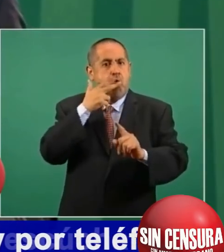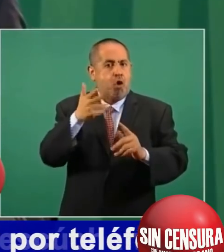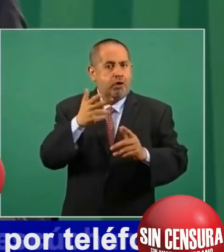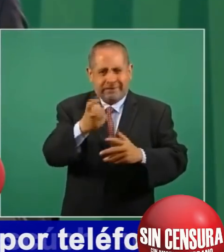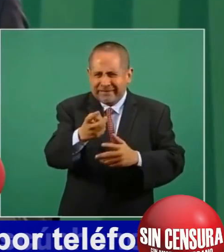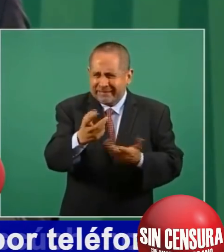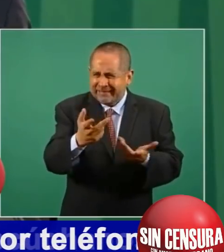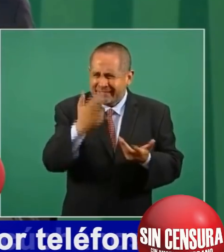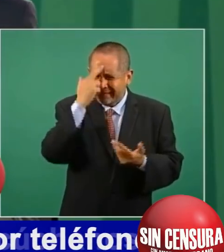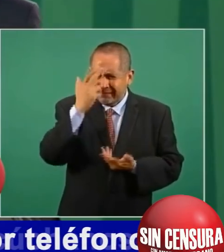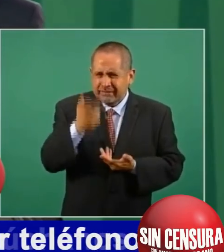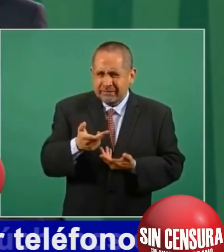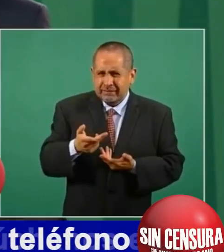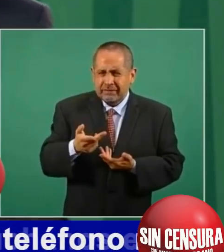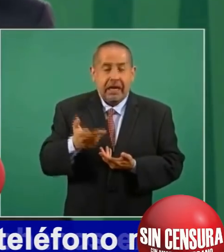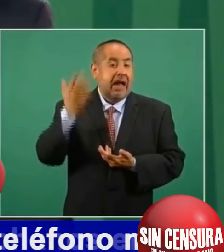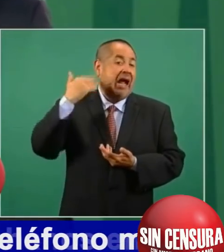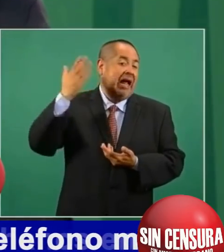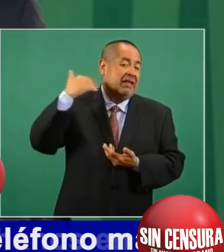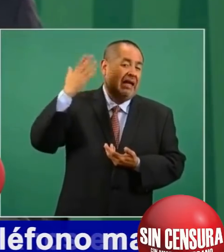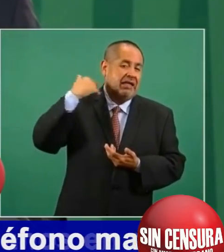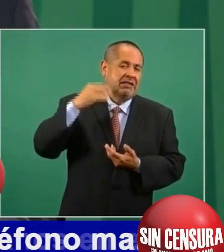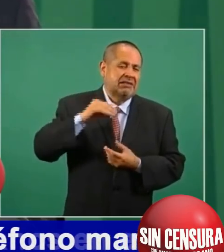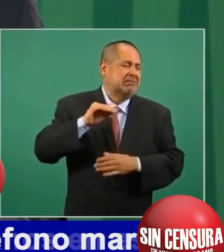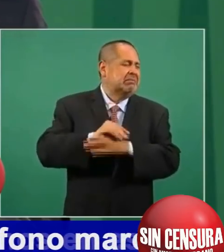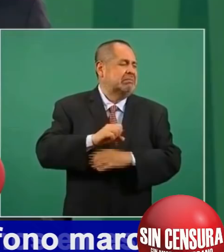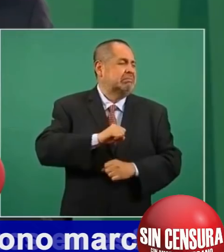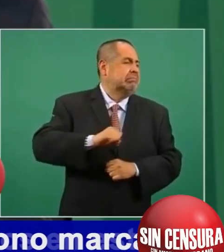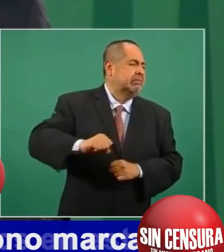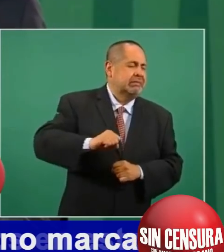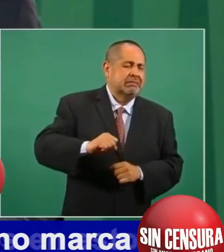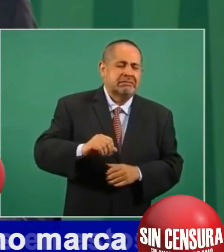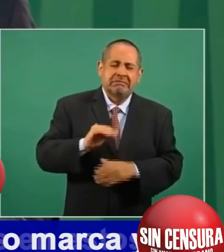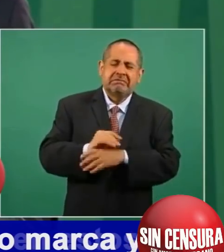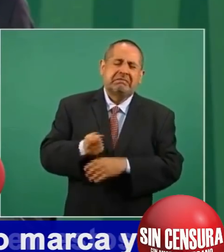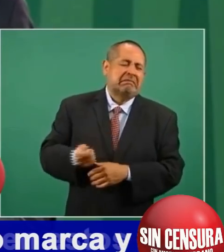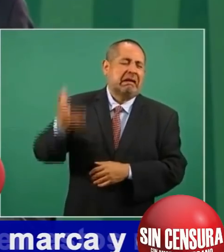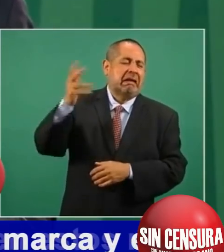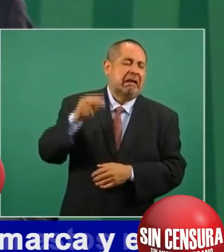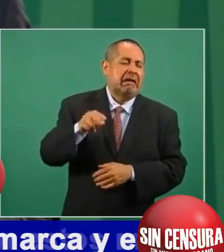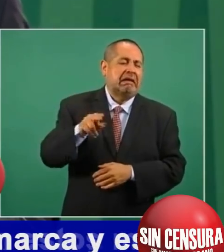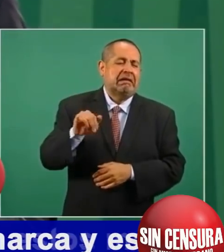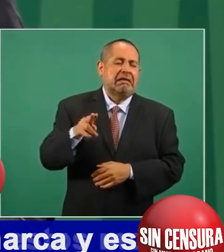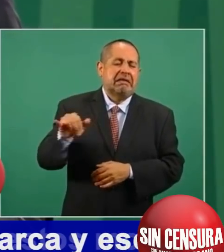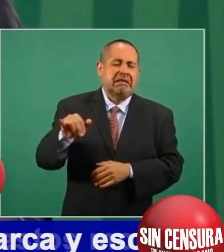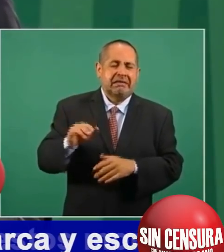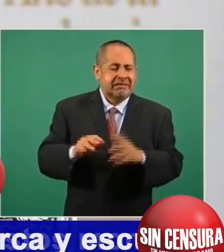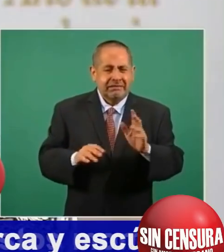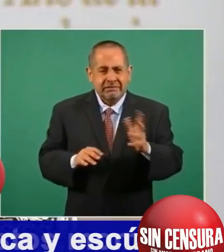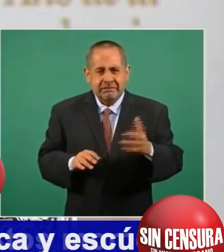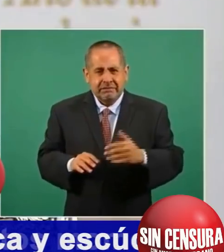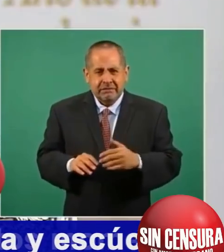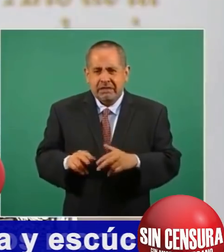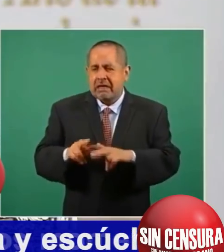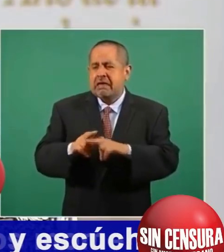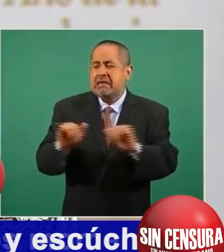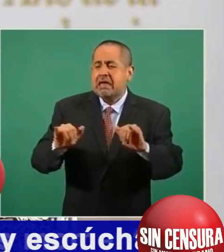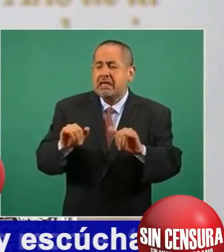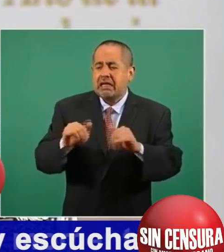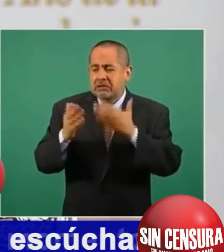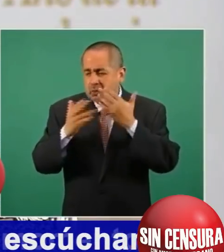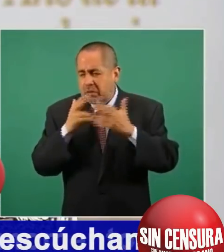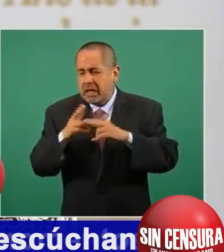se le daba la espalda a los jóvenes, que lo único que hicieron fue llamarles ninis, que ni estudian ni